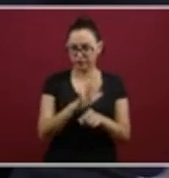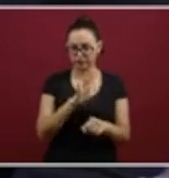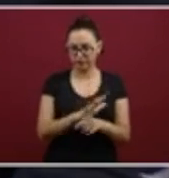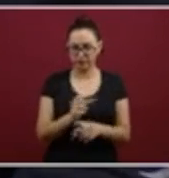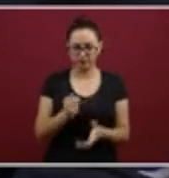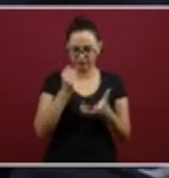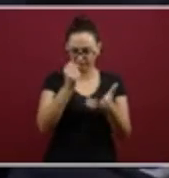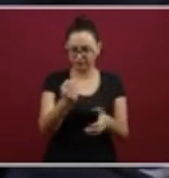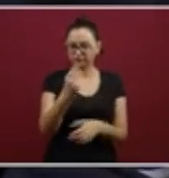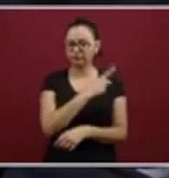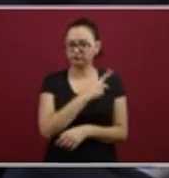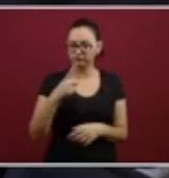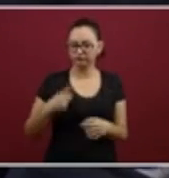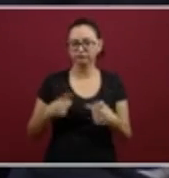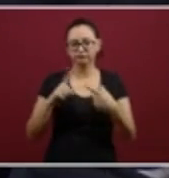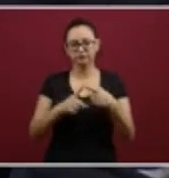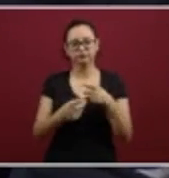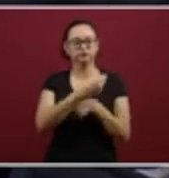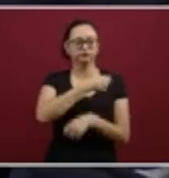la salud, la educación,